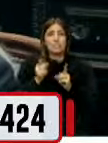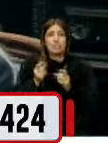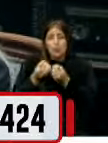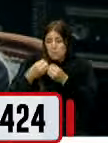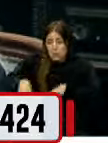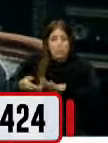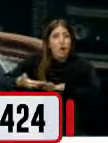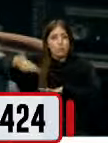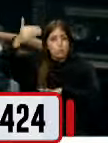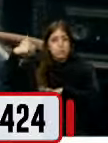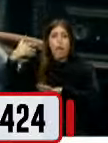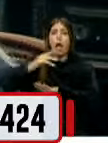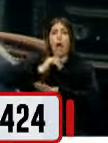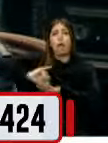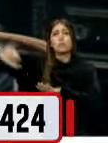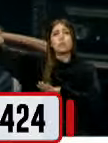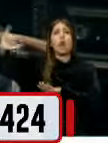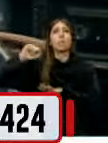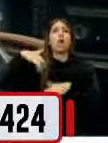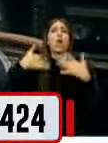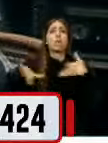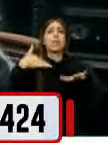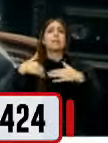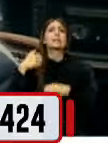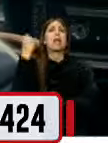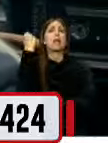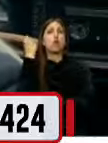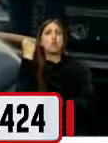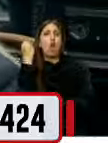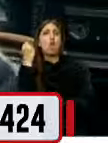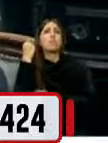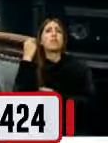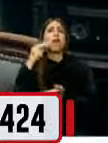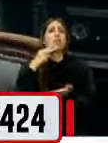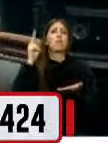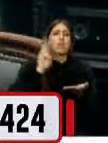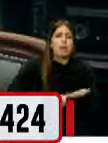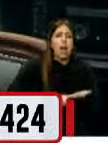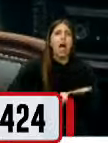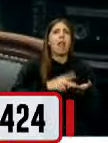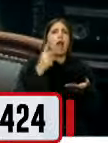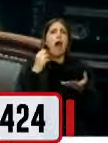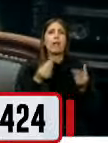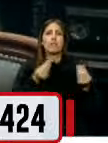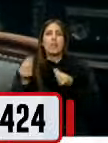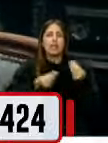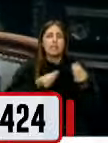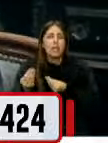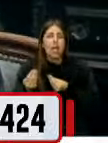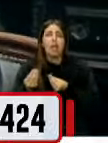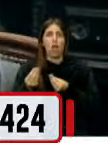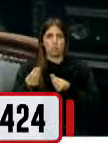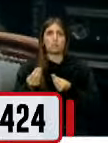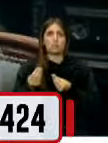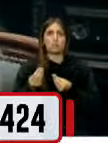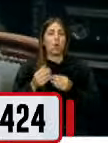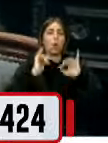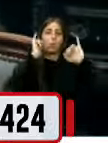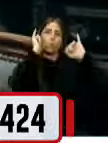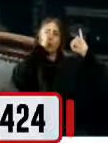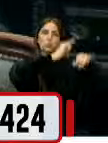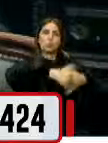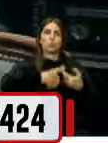la jubilada que habló, me recordaba a Norma Pla. Era lo mismo, era lo mismo. 30 años después volvimos a los mismos debates y eso realmente habla